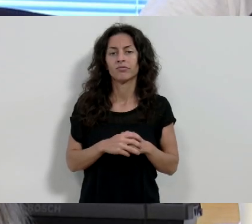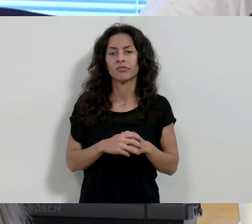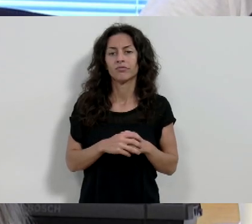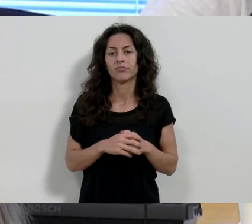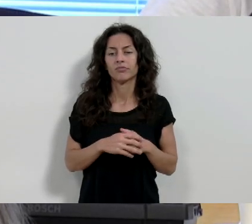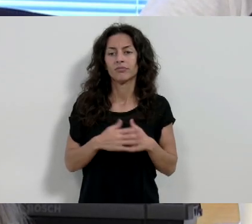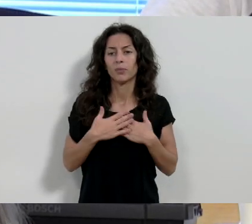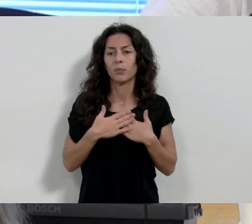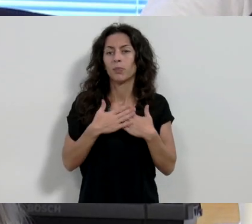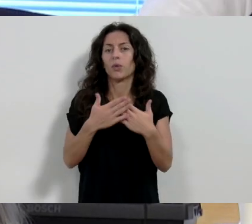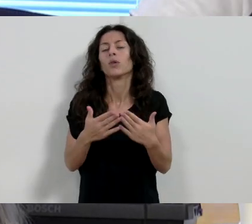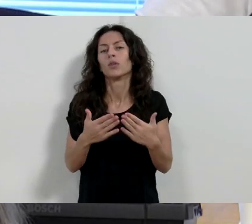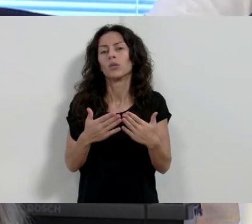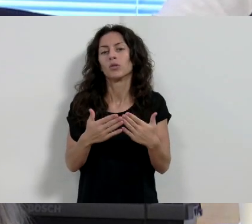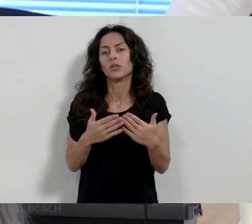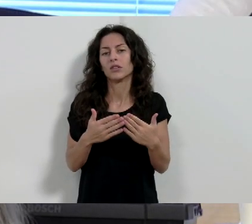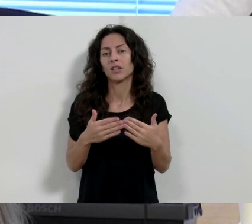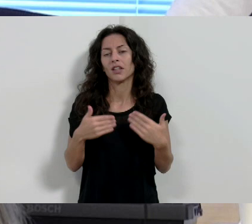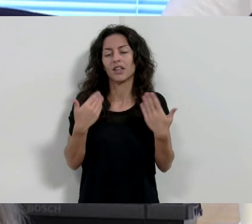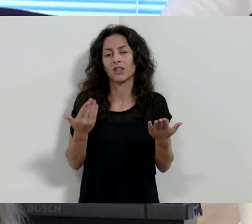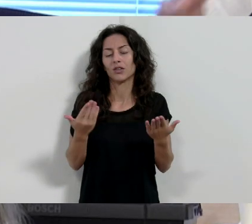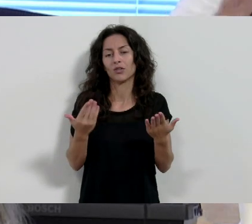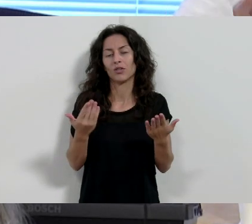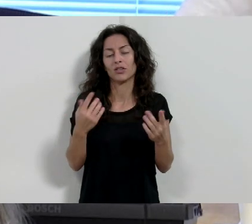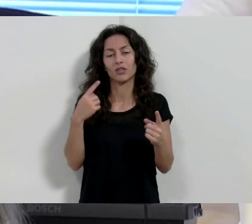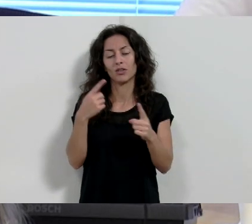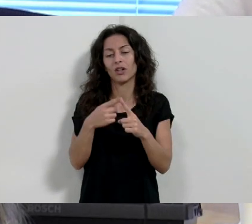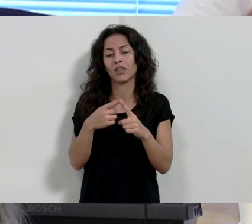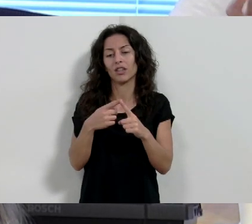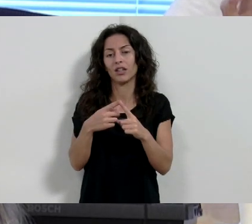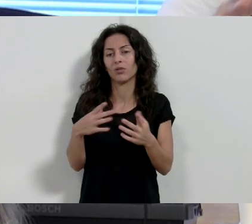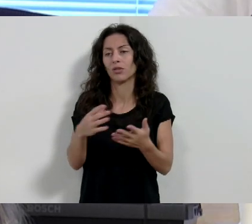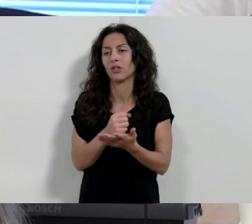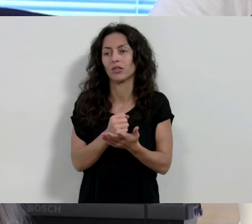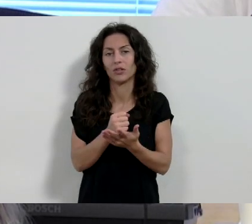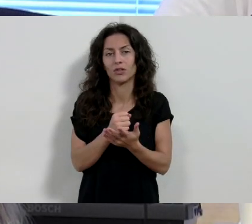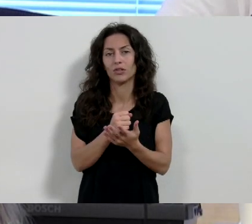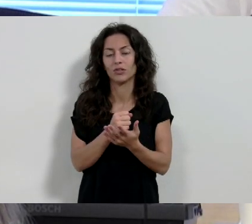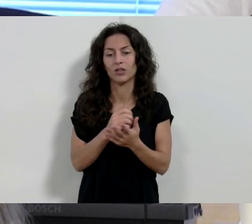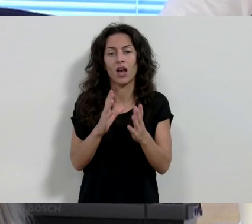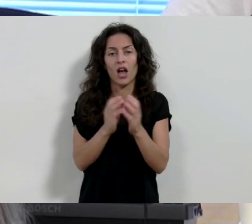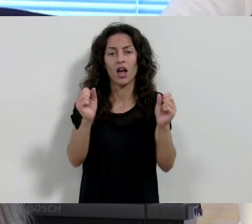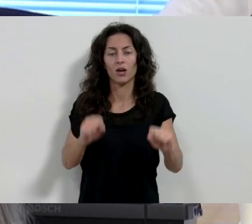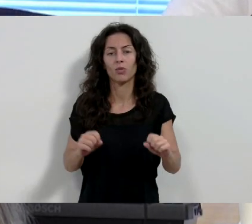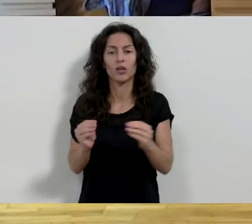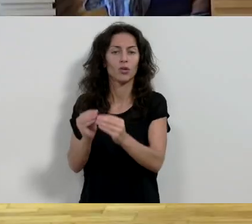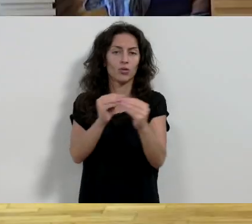que se alcanzan buenos acuerdos para que la ciudad no solamente parezca más limpia, sino que también lo esté.